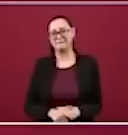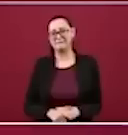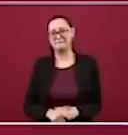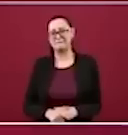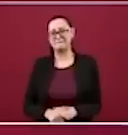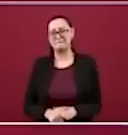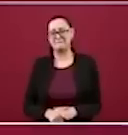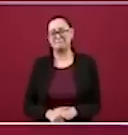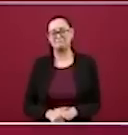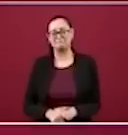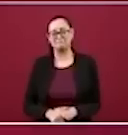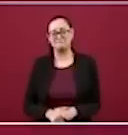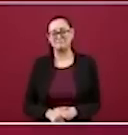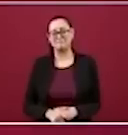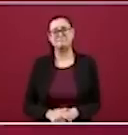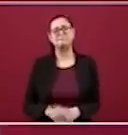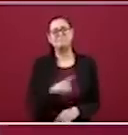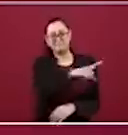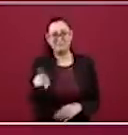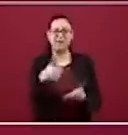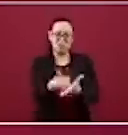ayúdenme ustedes, ayúdenme